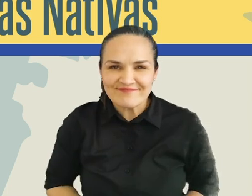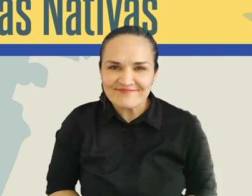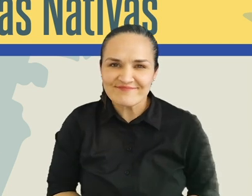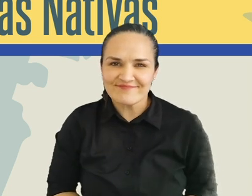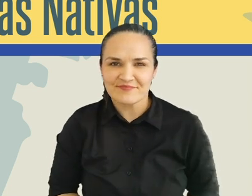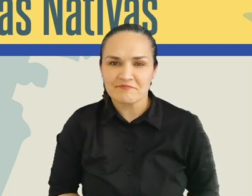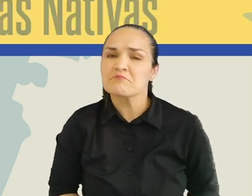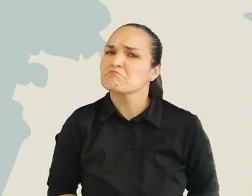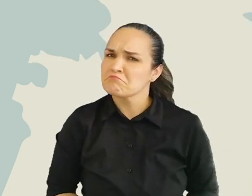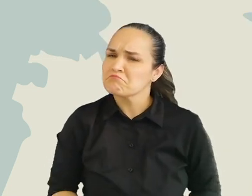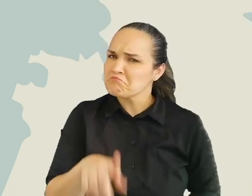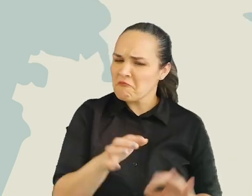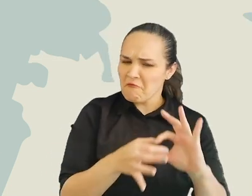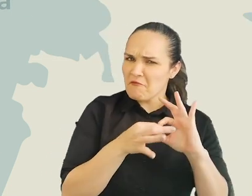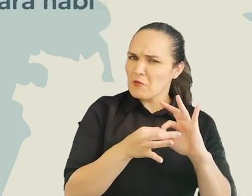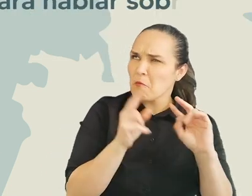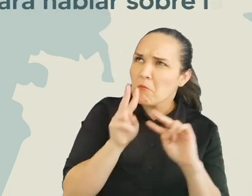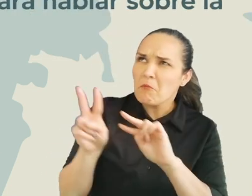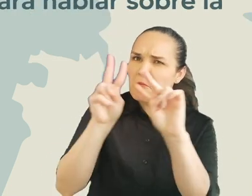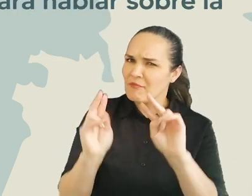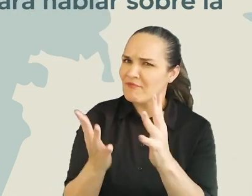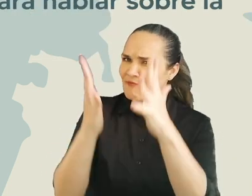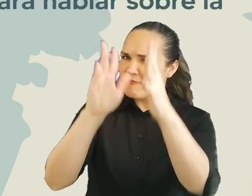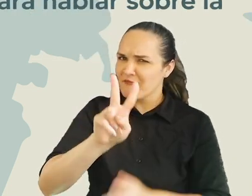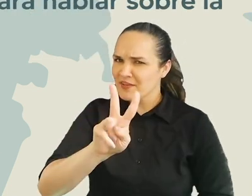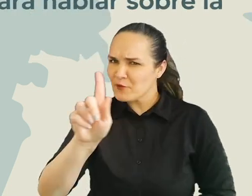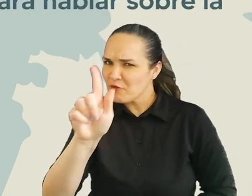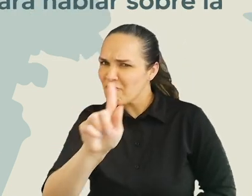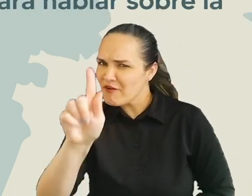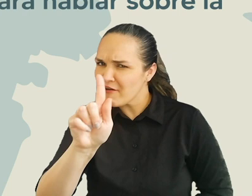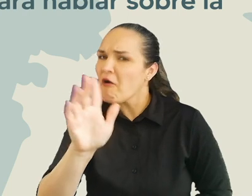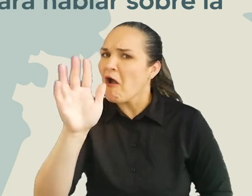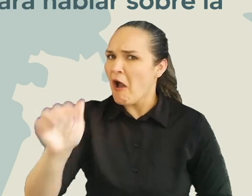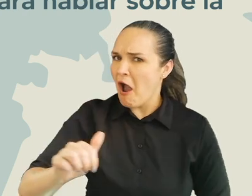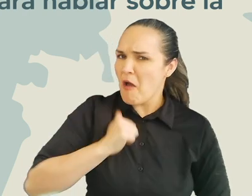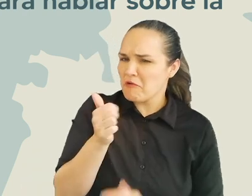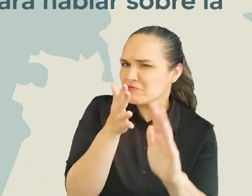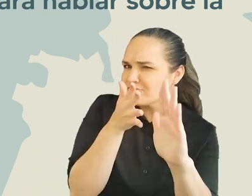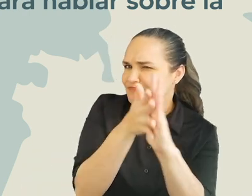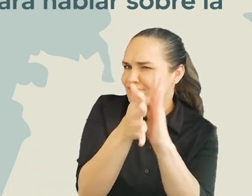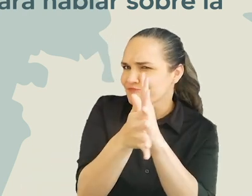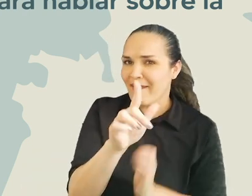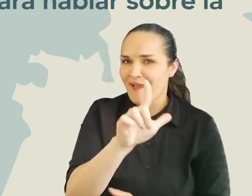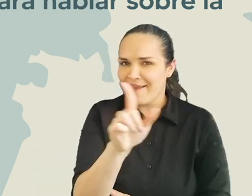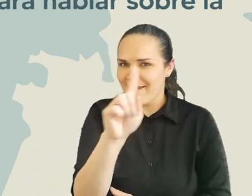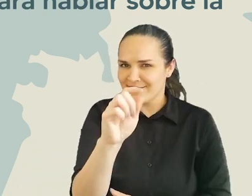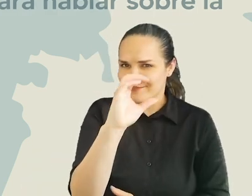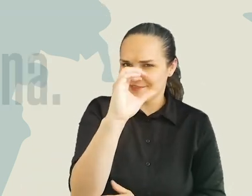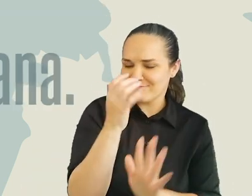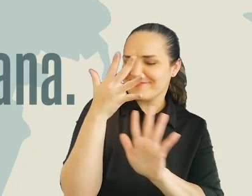Y queremos aprovechar esta oportunidad para hablar sobre la lengua de señas colombiana